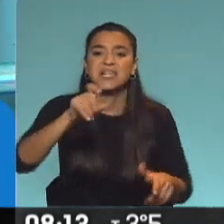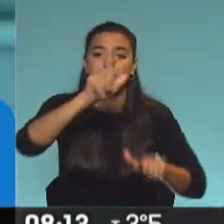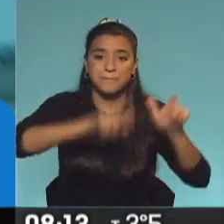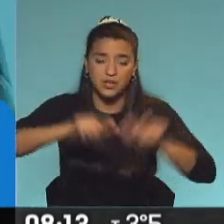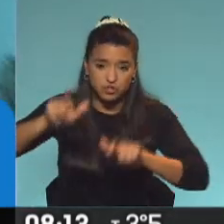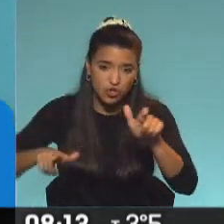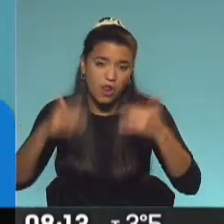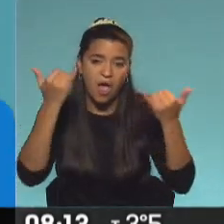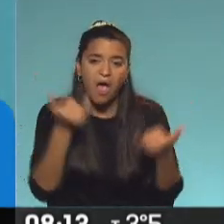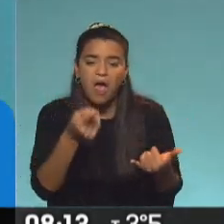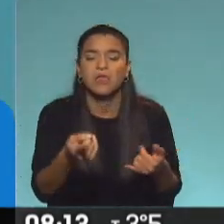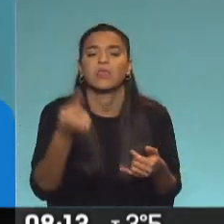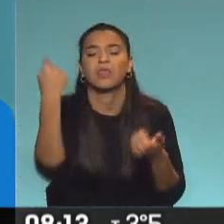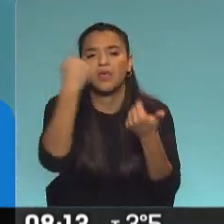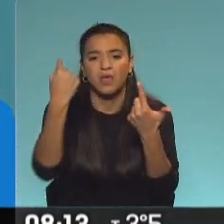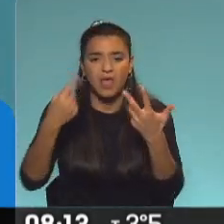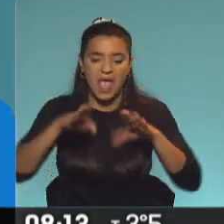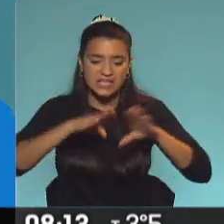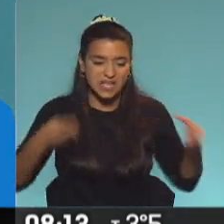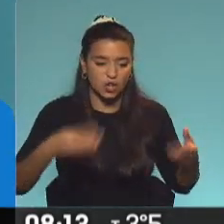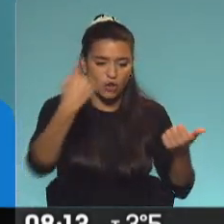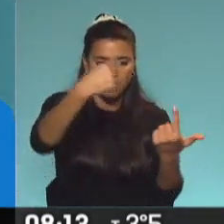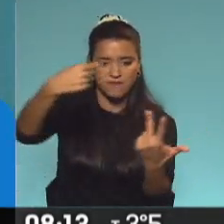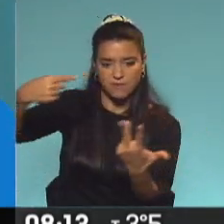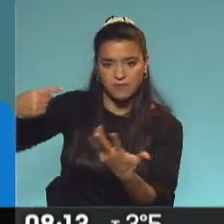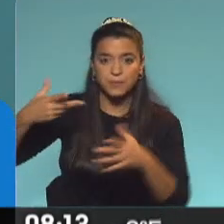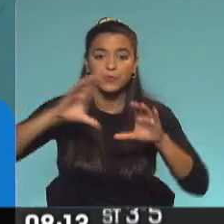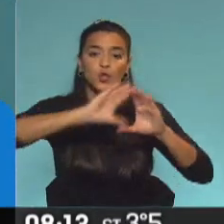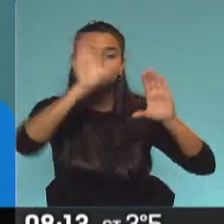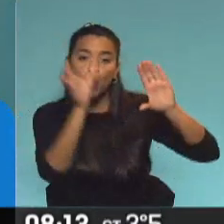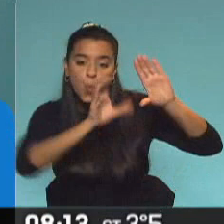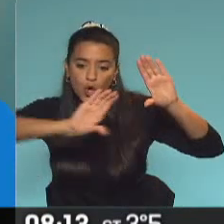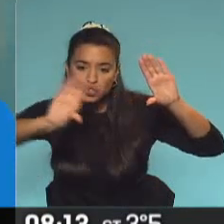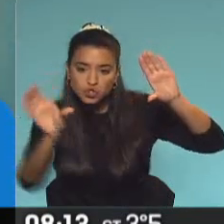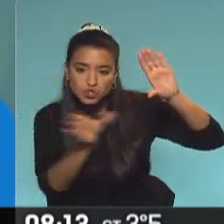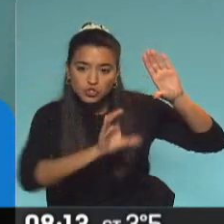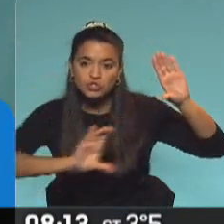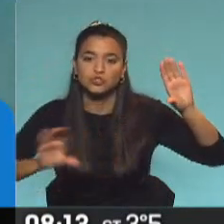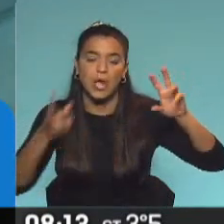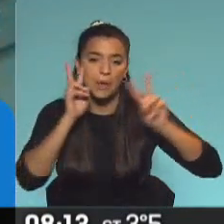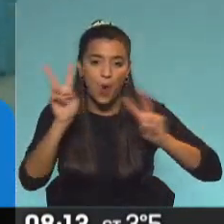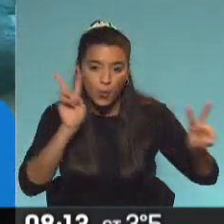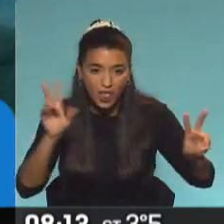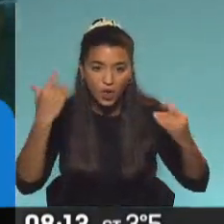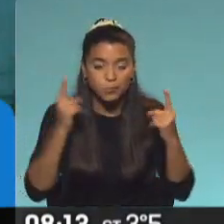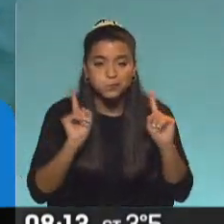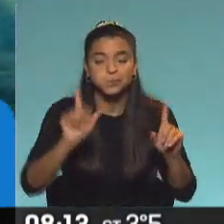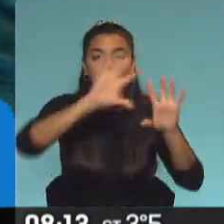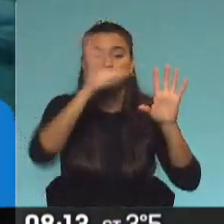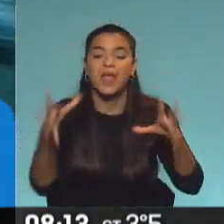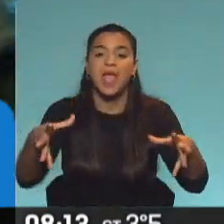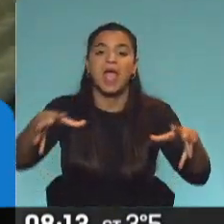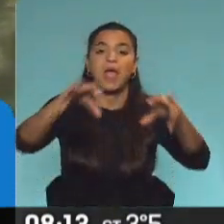personas, Sí. hay diferentes escritorios, y por estos tubos, por estos ductos comunes que vemos, entra el